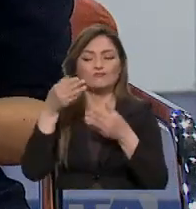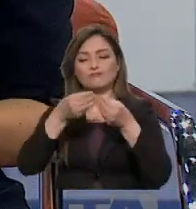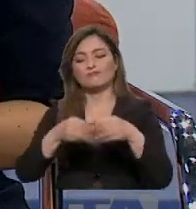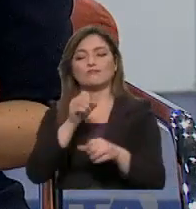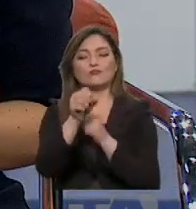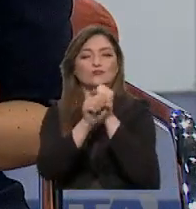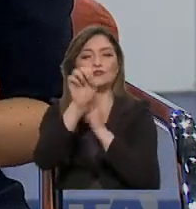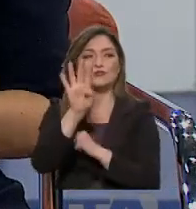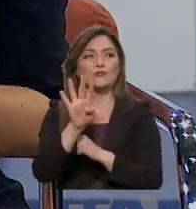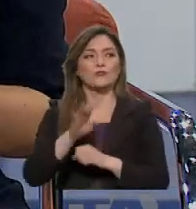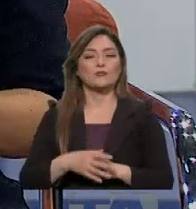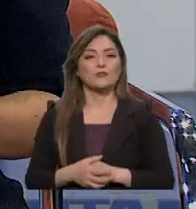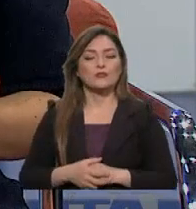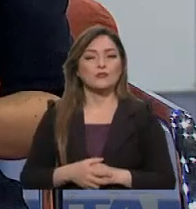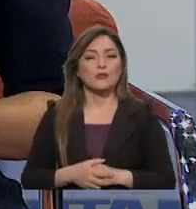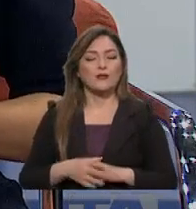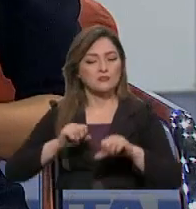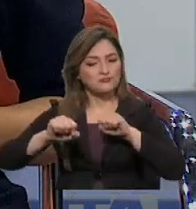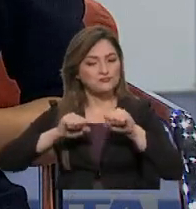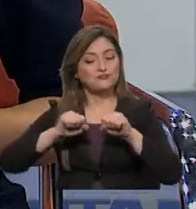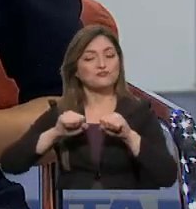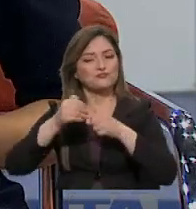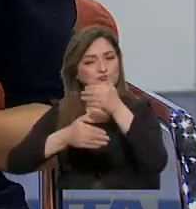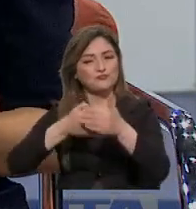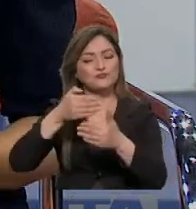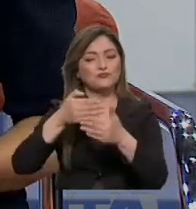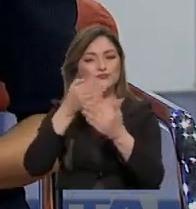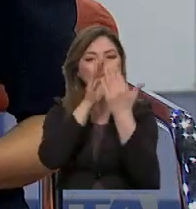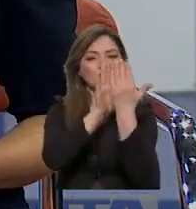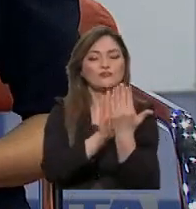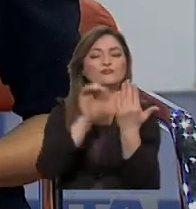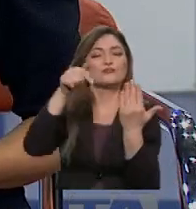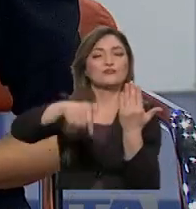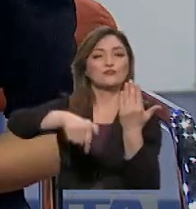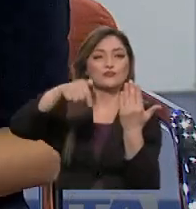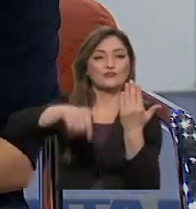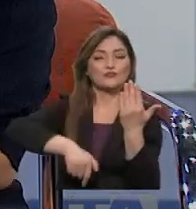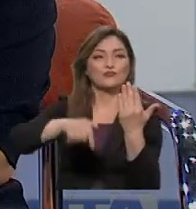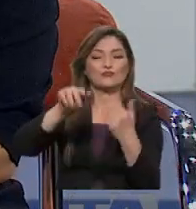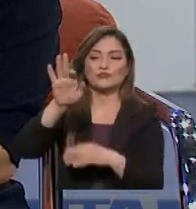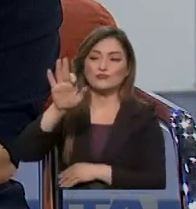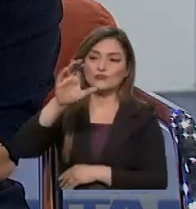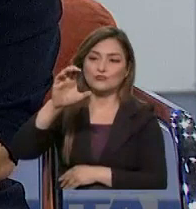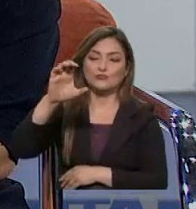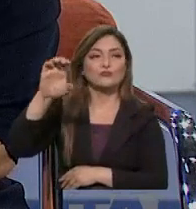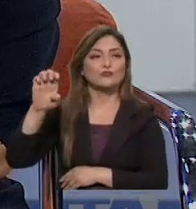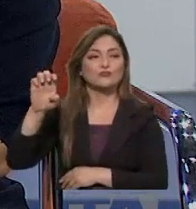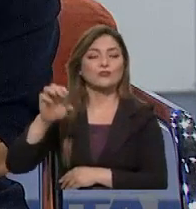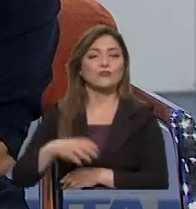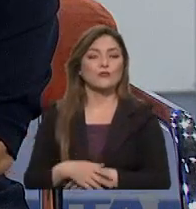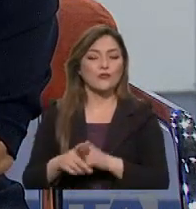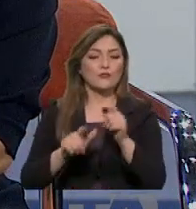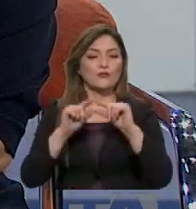durante 4 años. La diligencia presencial será hoy en las instalaciones del TCE, donde